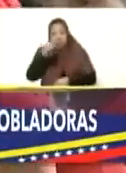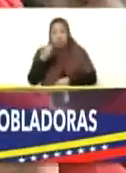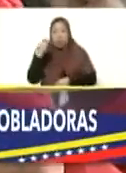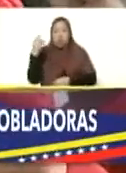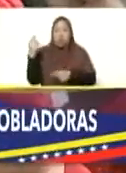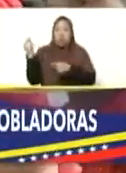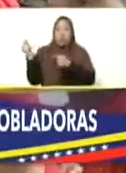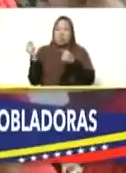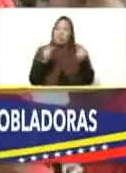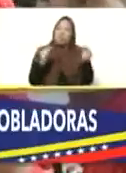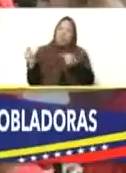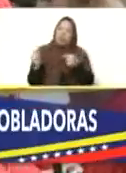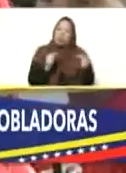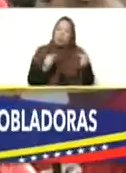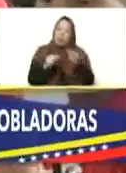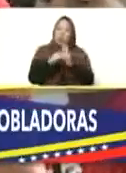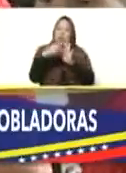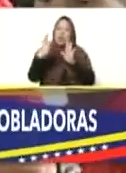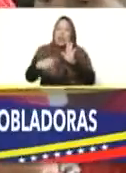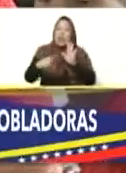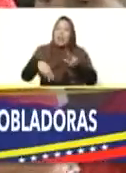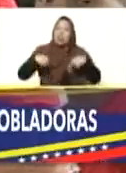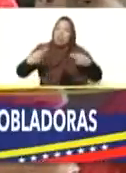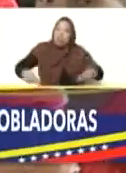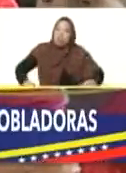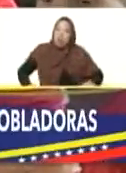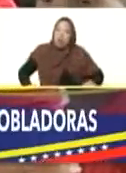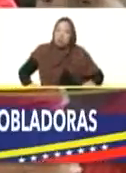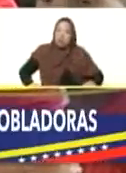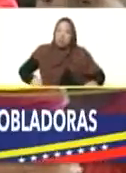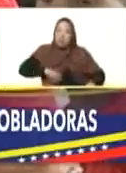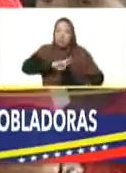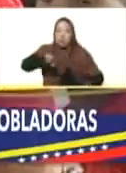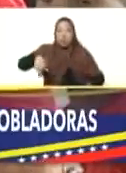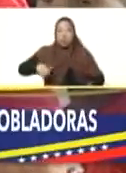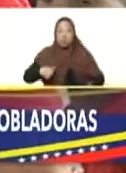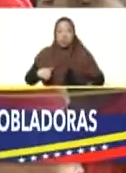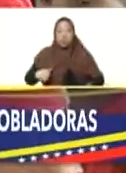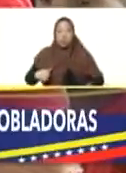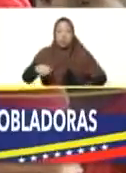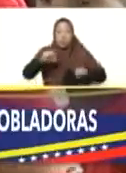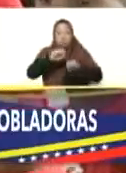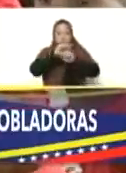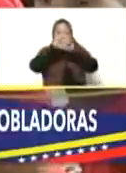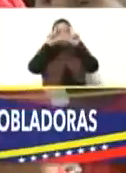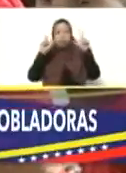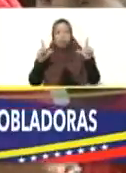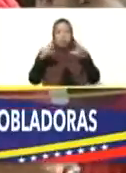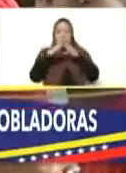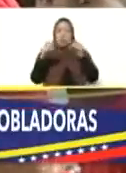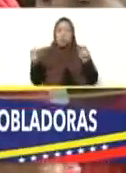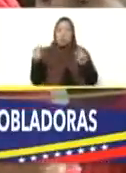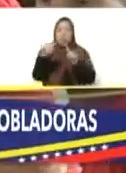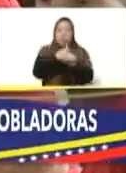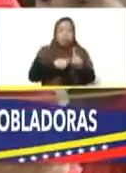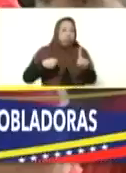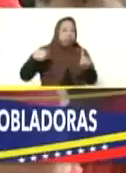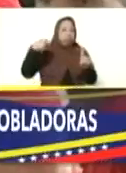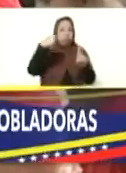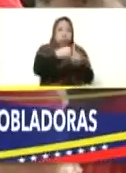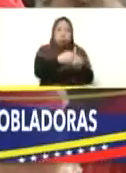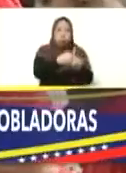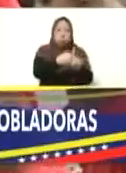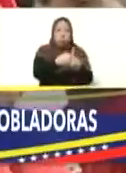violación de derechos humanos y creo que en eso nosotras este descubrimos todo el maltrato al que nos sometían los